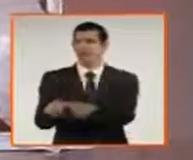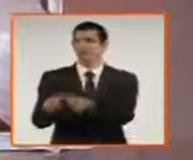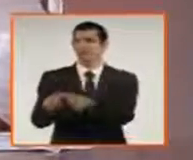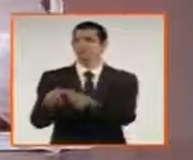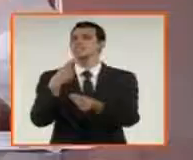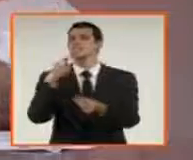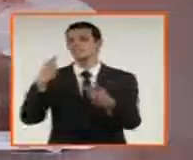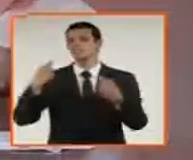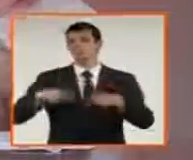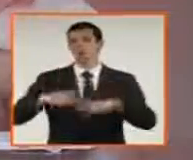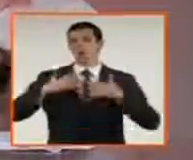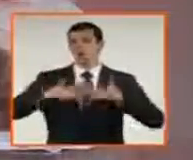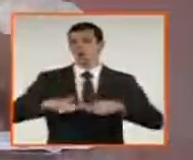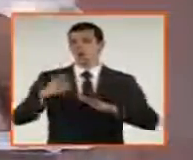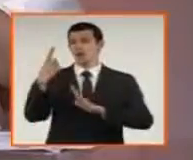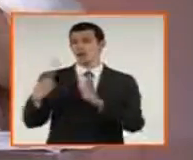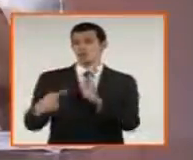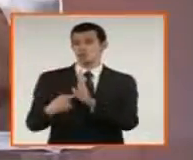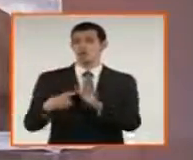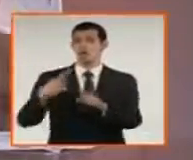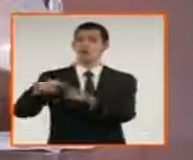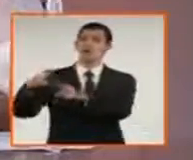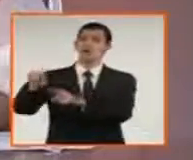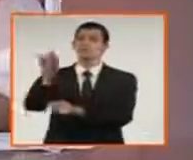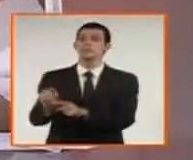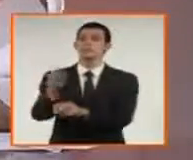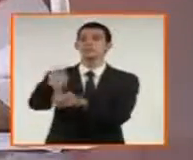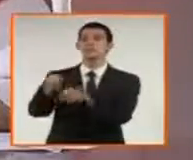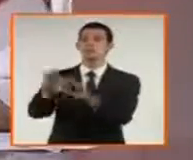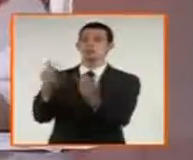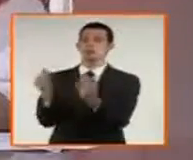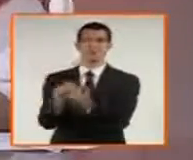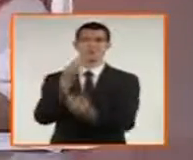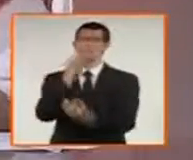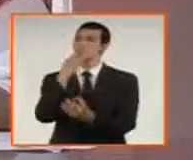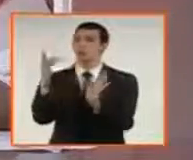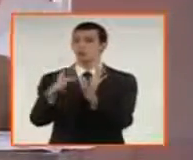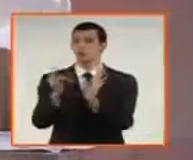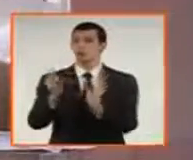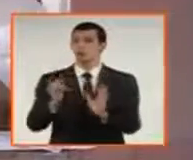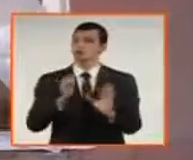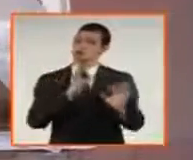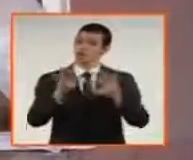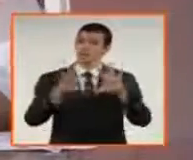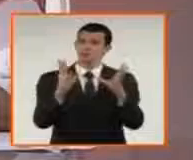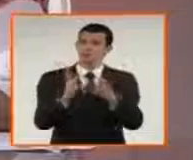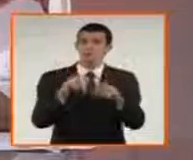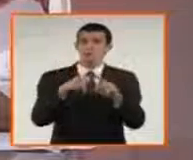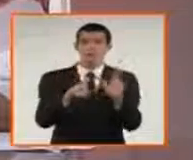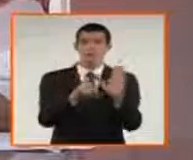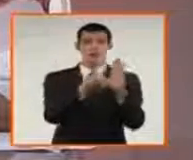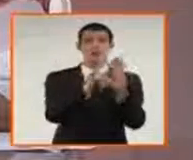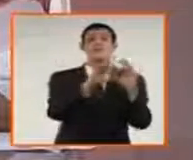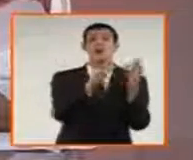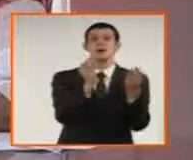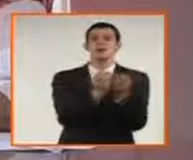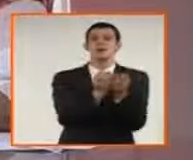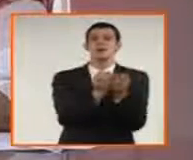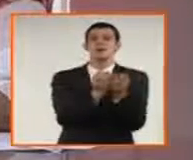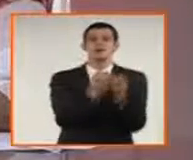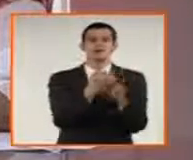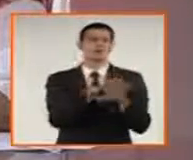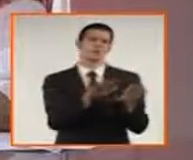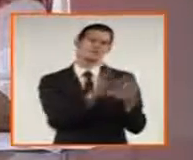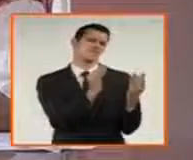incluidos parientes. Es decir, hay una infinidad de efectos que despliega fuera del ámbito puramente familiar